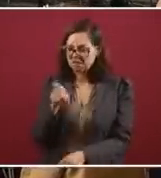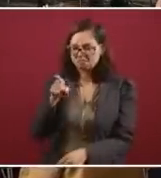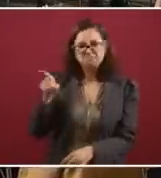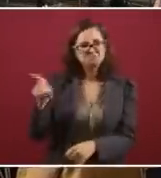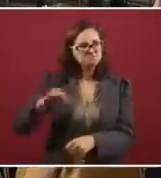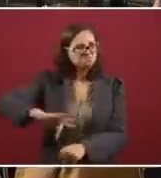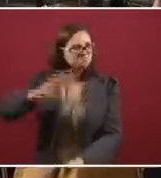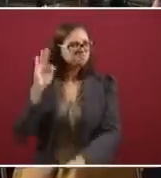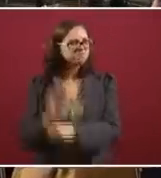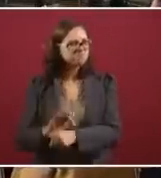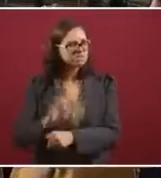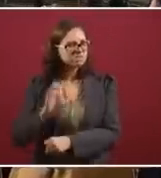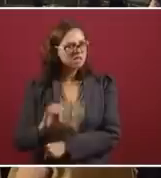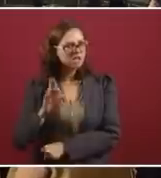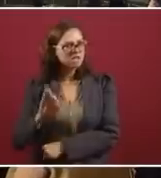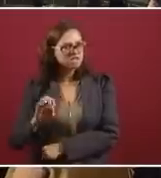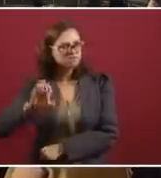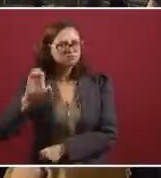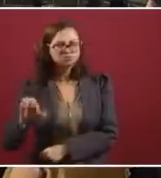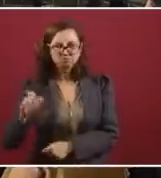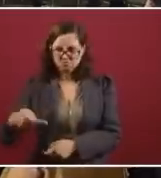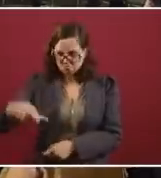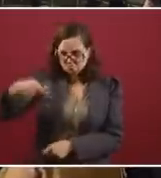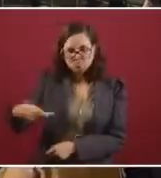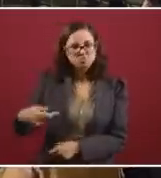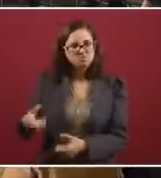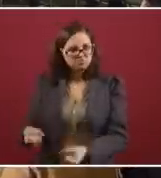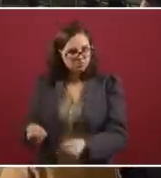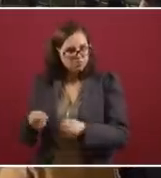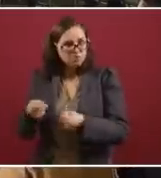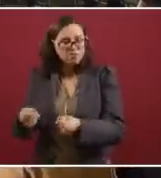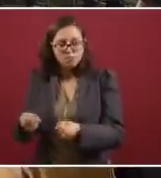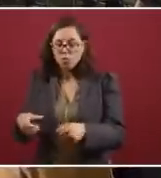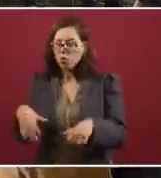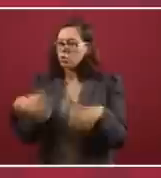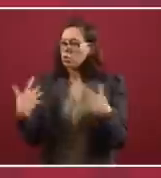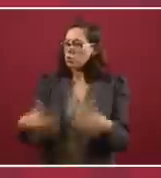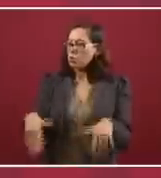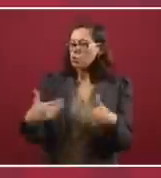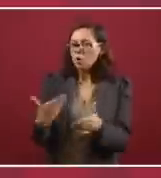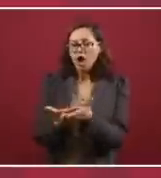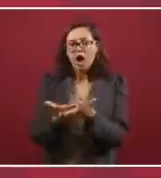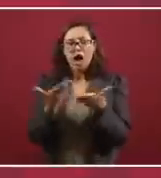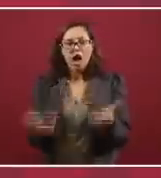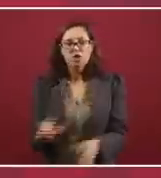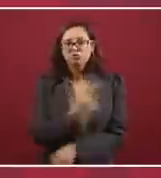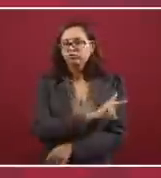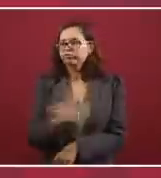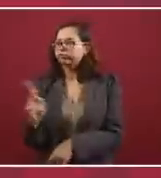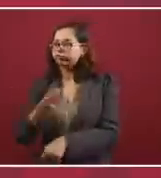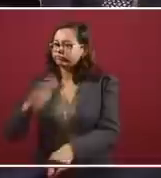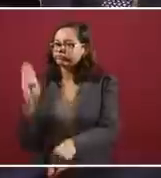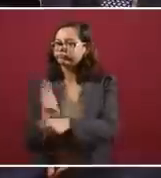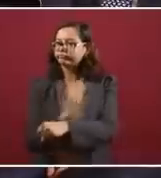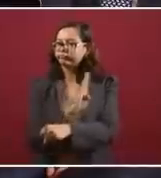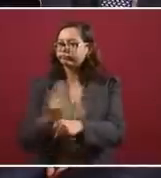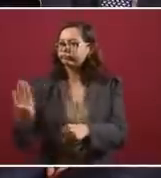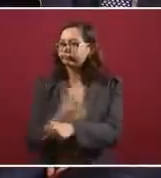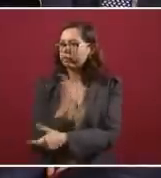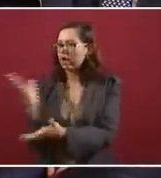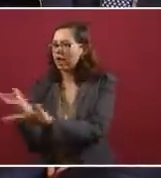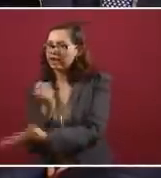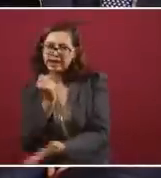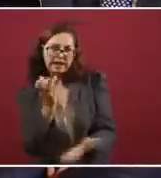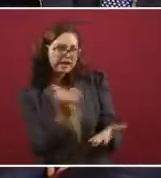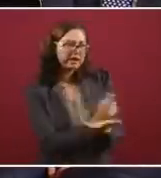intereses de la Comisión Federal de Electricidad, ha logrado ese ganar-ganar, y usted bien se merece ese ganar, el primer ganar de los